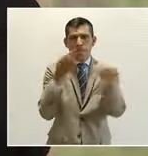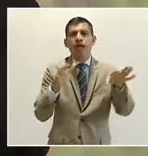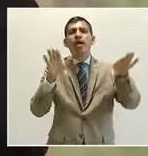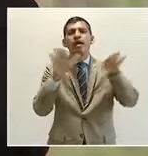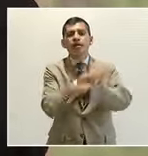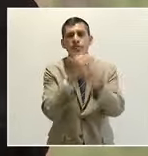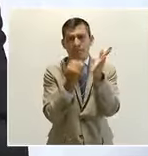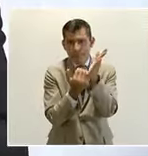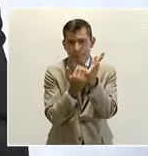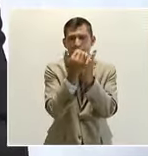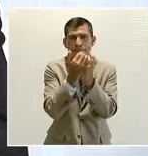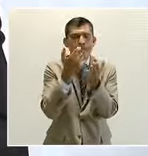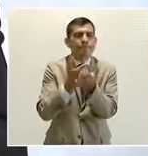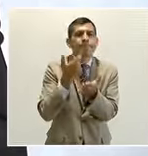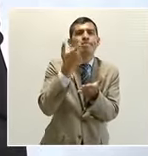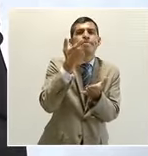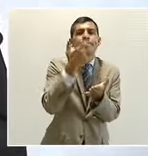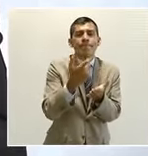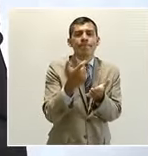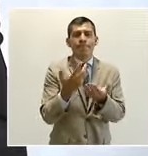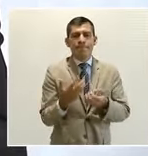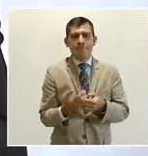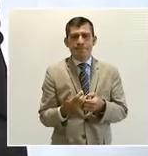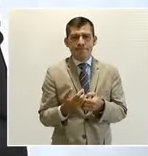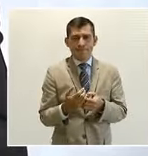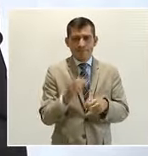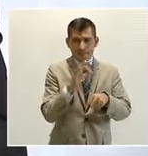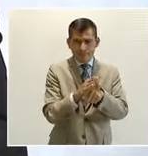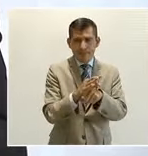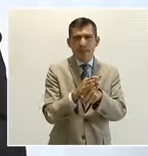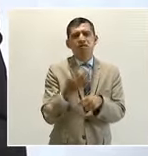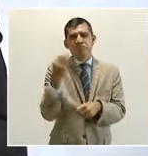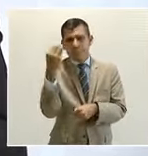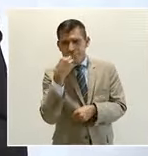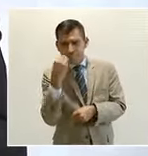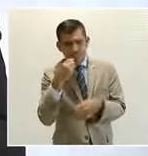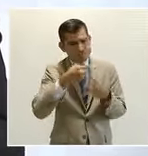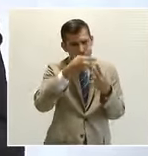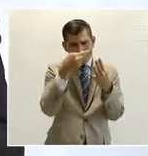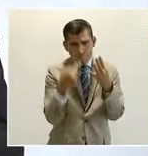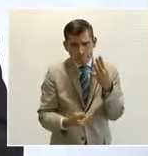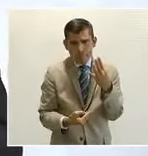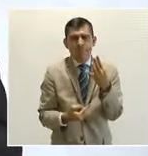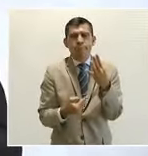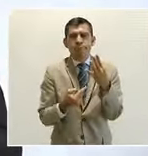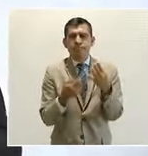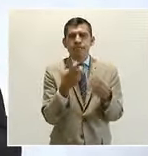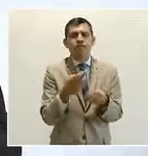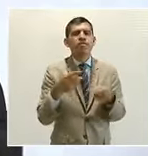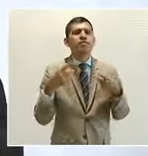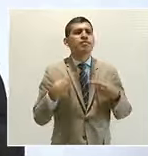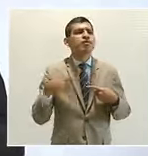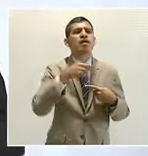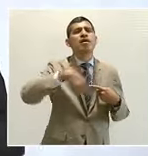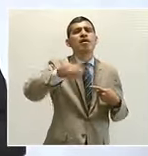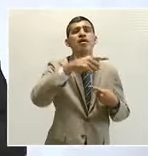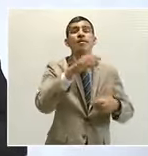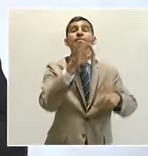aumentos en los precios de garantía para alimentos básicos para que los productores vean compensado